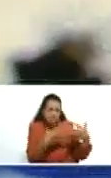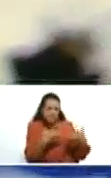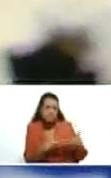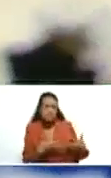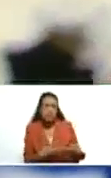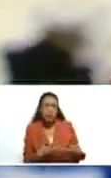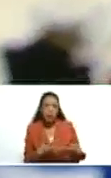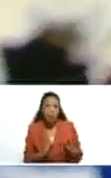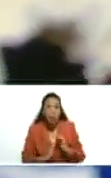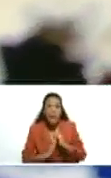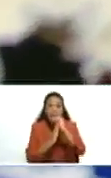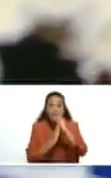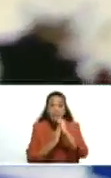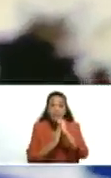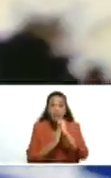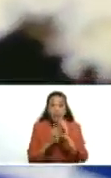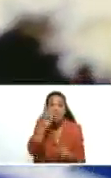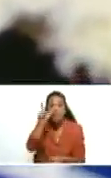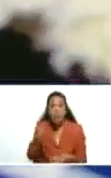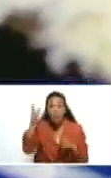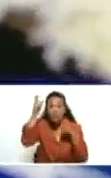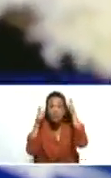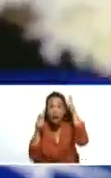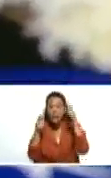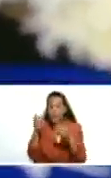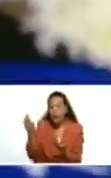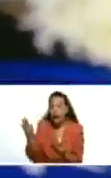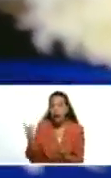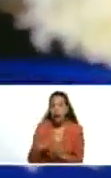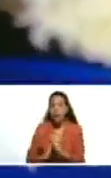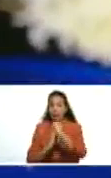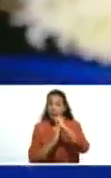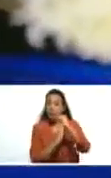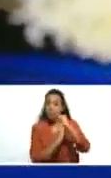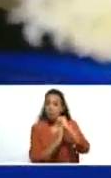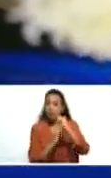que con el liderazgo maravilloso del comandante presidente Hugo Chávez,